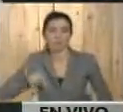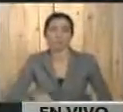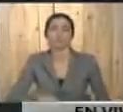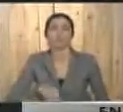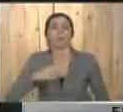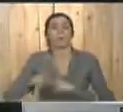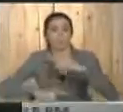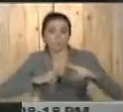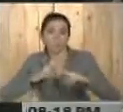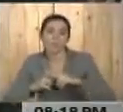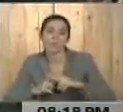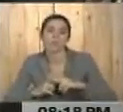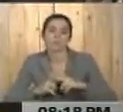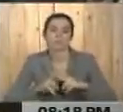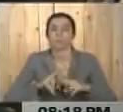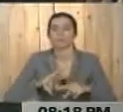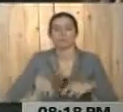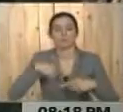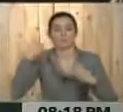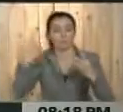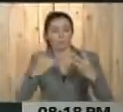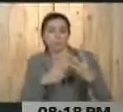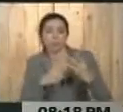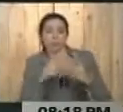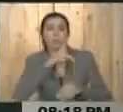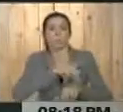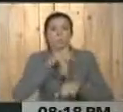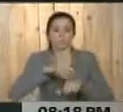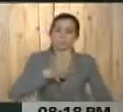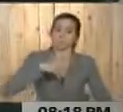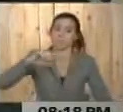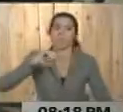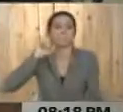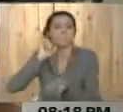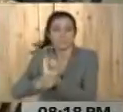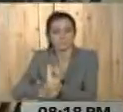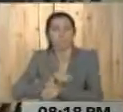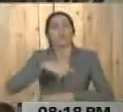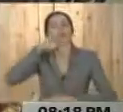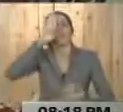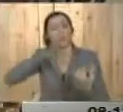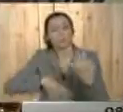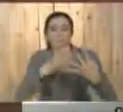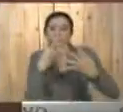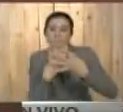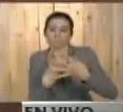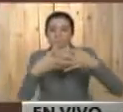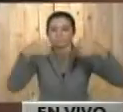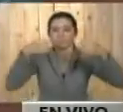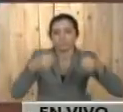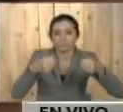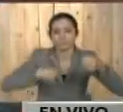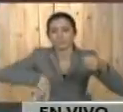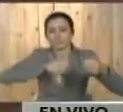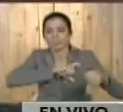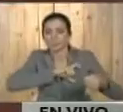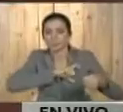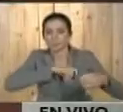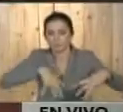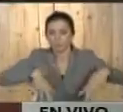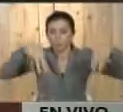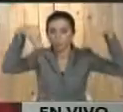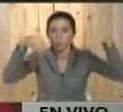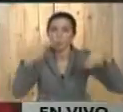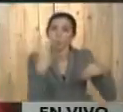Cabello, luego a Puerto Rico y finalmente en Cádiz, de las cuatro torres de